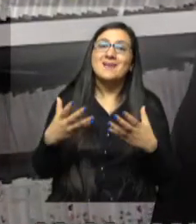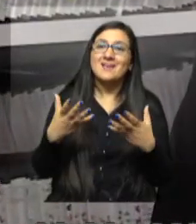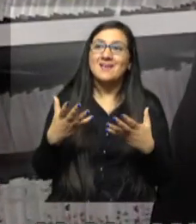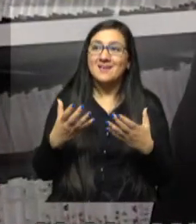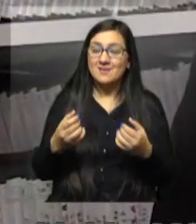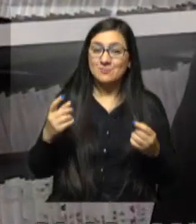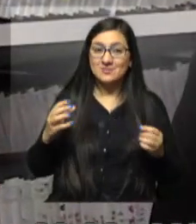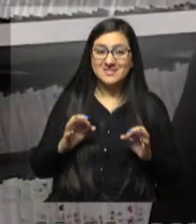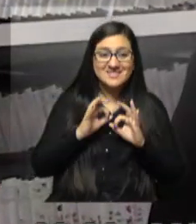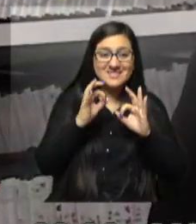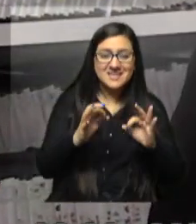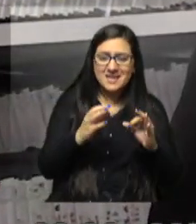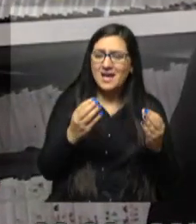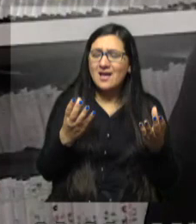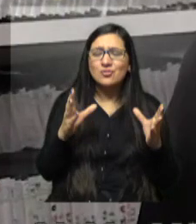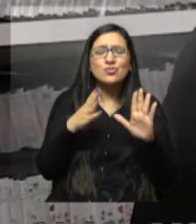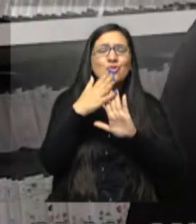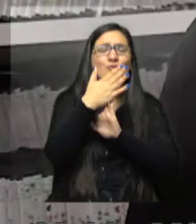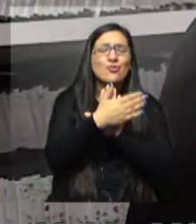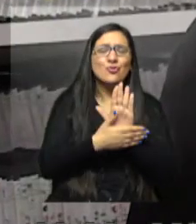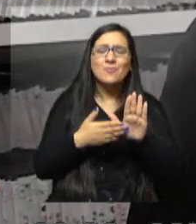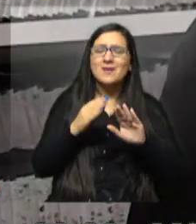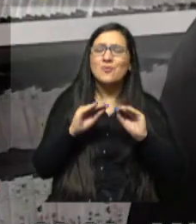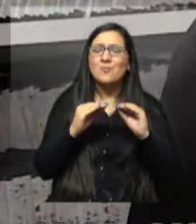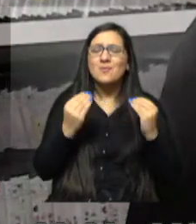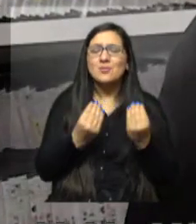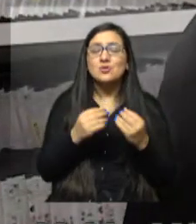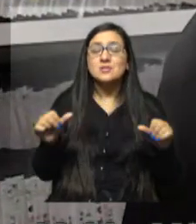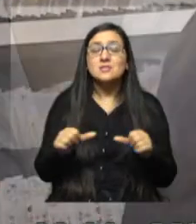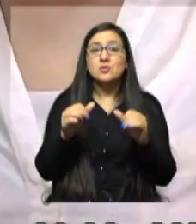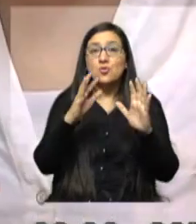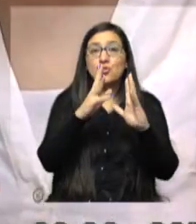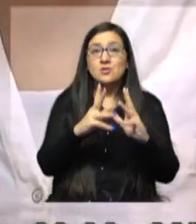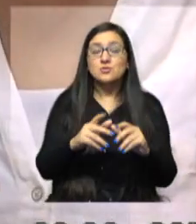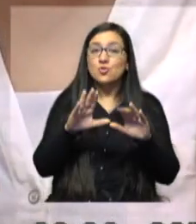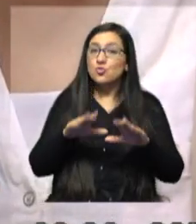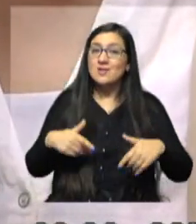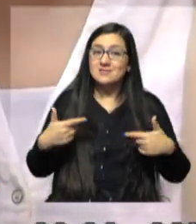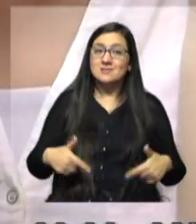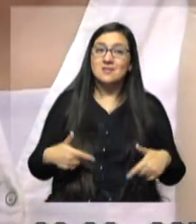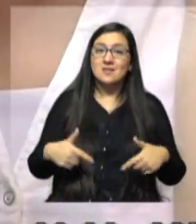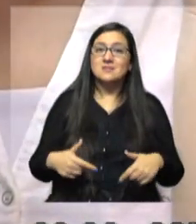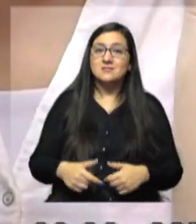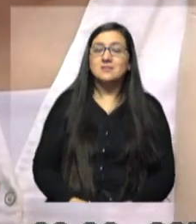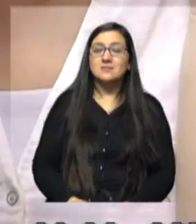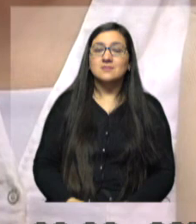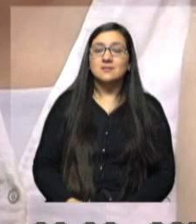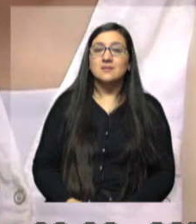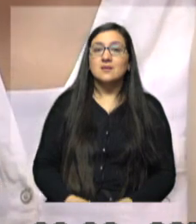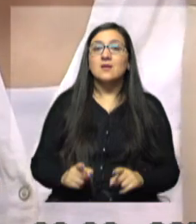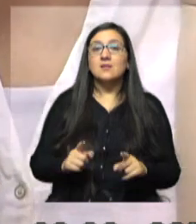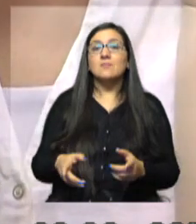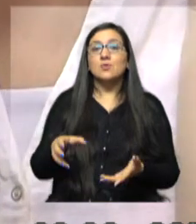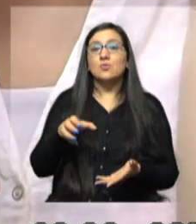a rincones como muy diversos de todo el país. Se hizo en coordinación con todas las intendencias, con